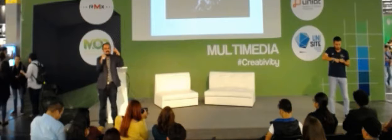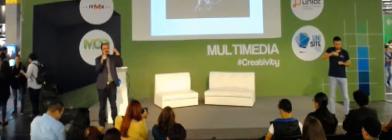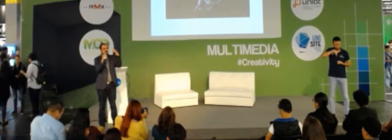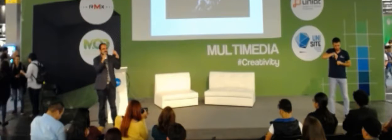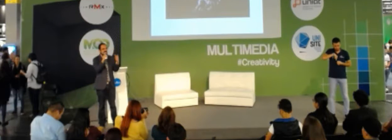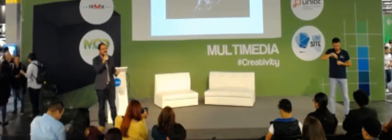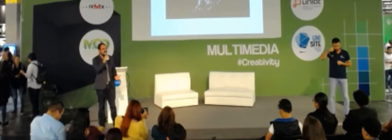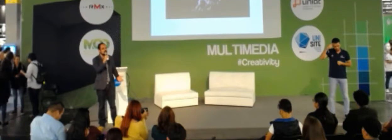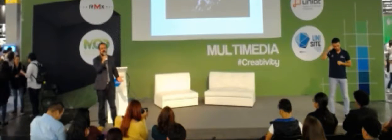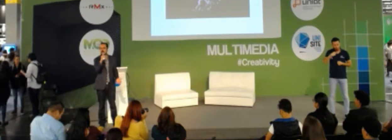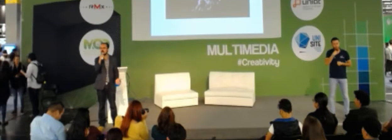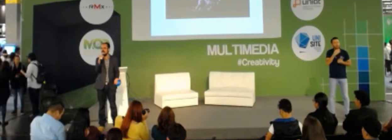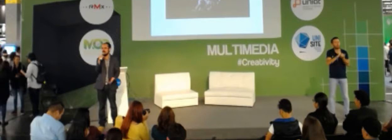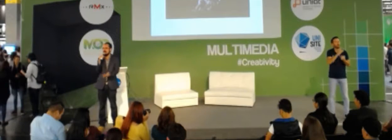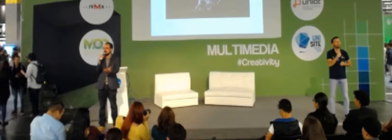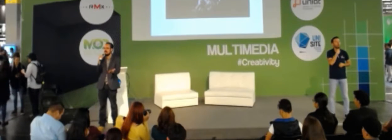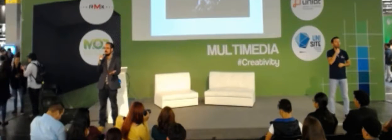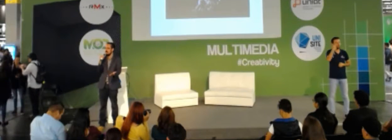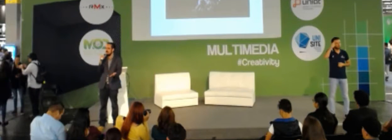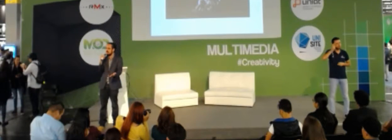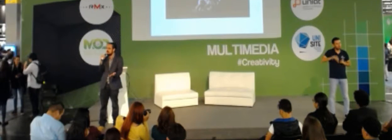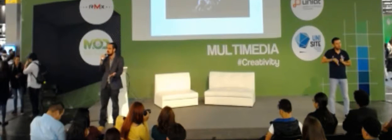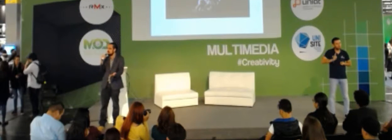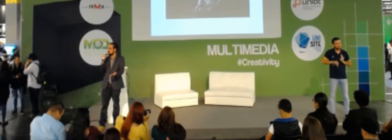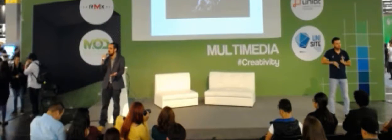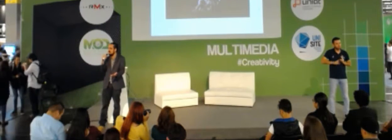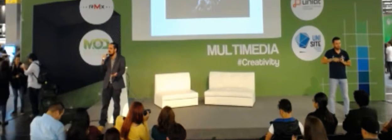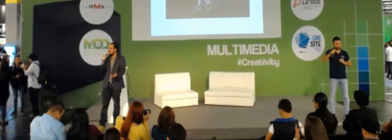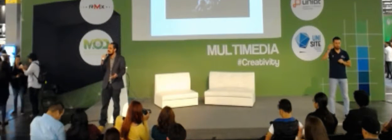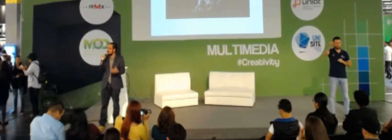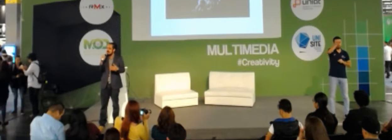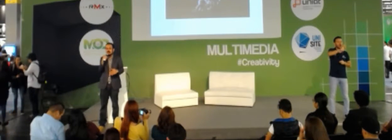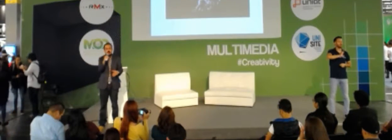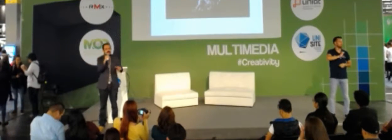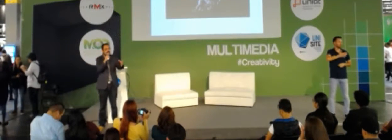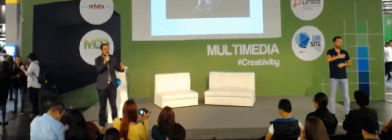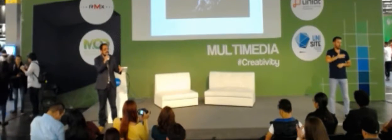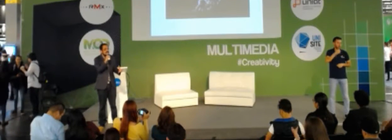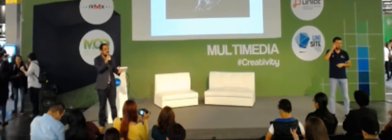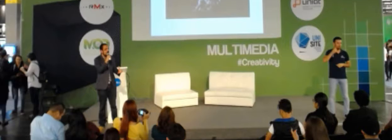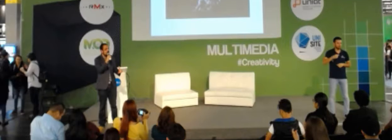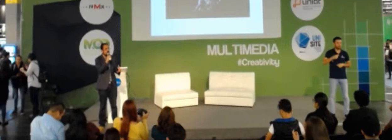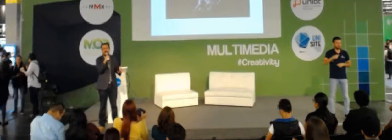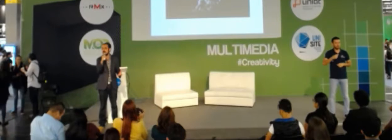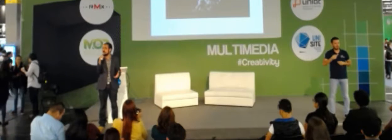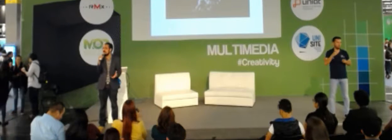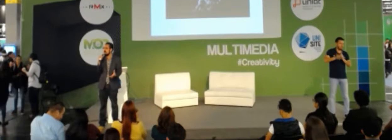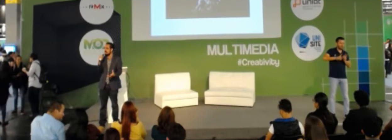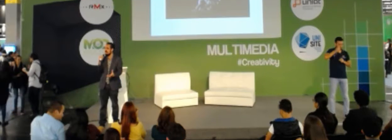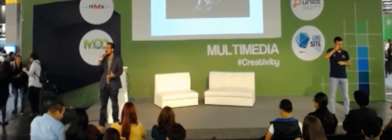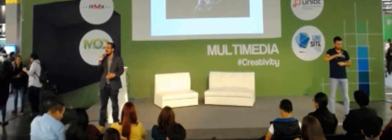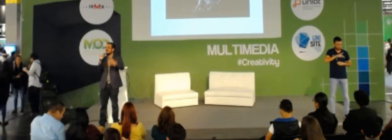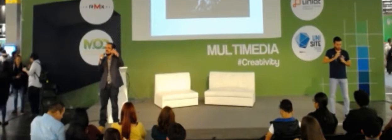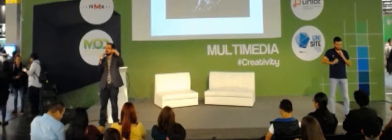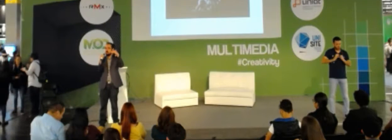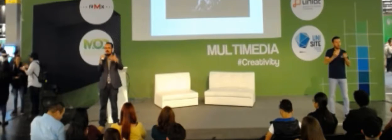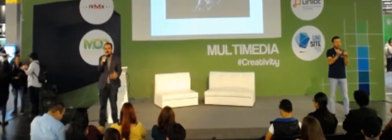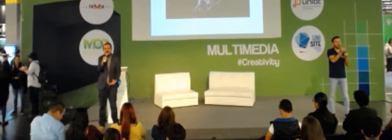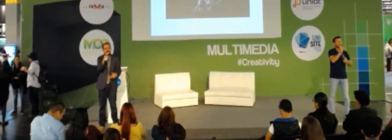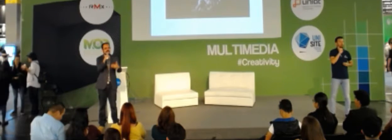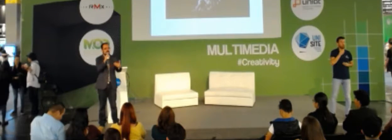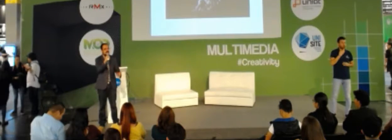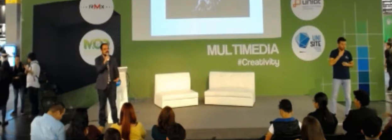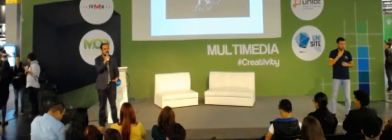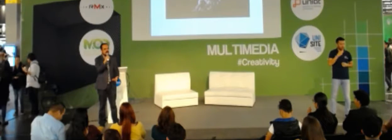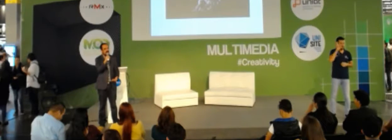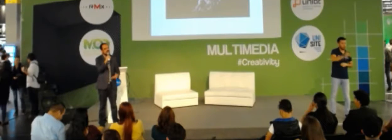voz de la conciencia está en español, al menos en la mayoría de nosotros. Sin embargo, en estos seres humanos, en las personas sordas, se prohibía,